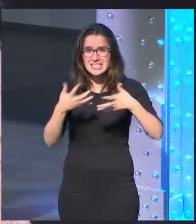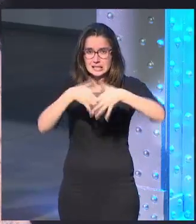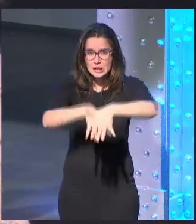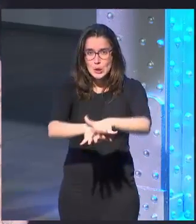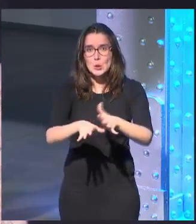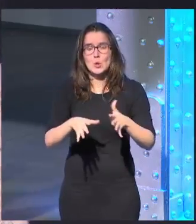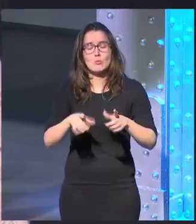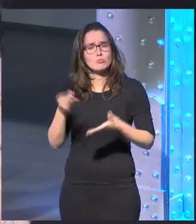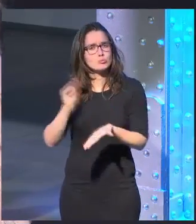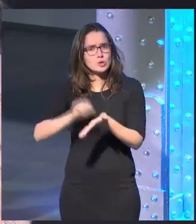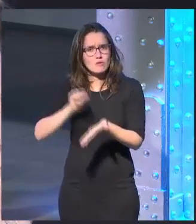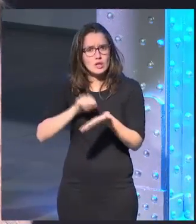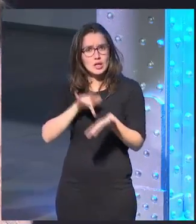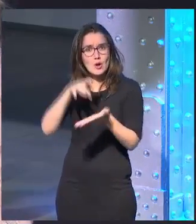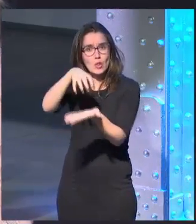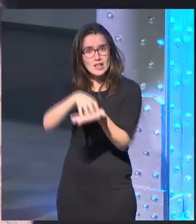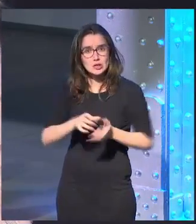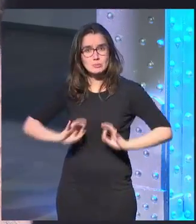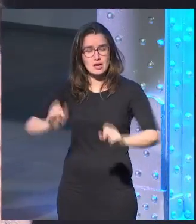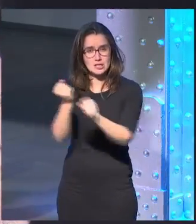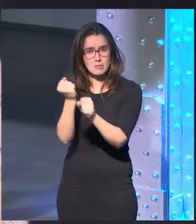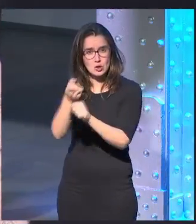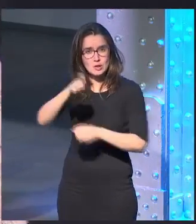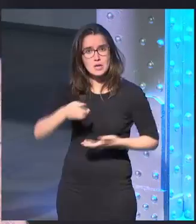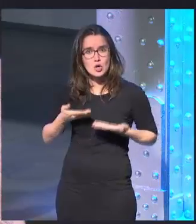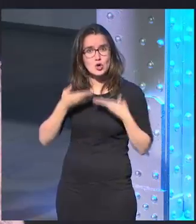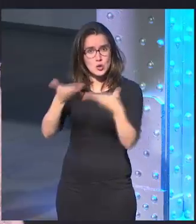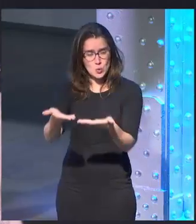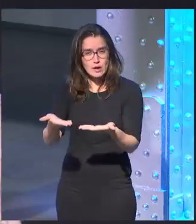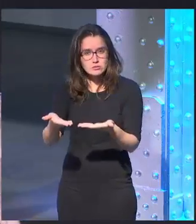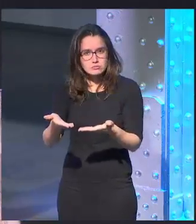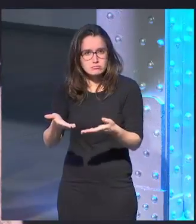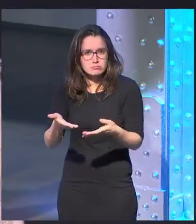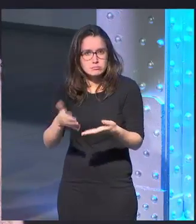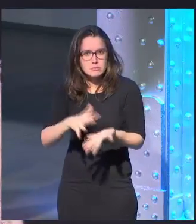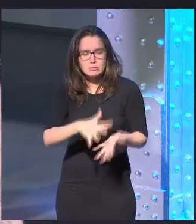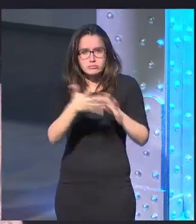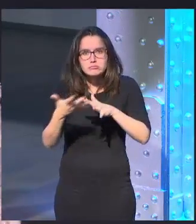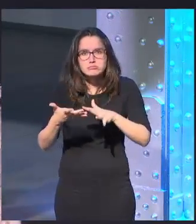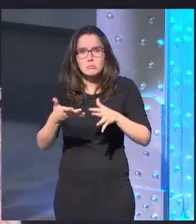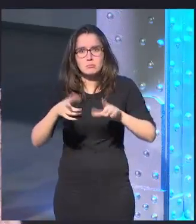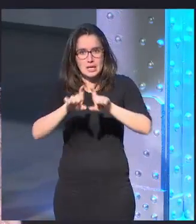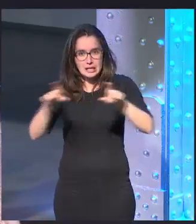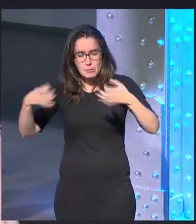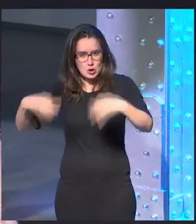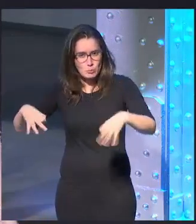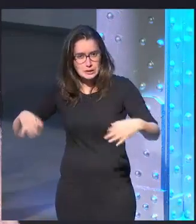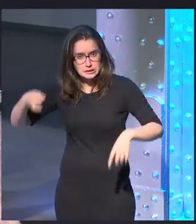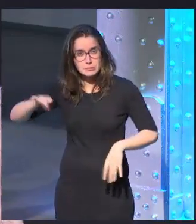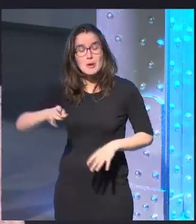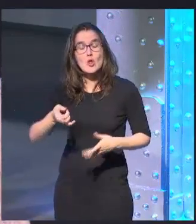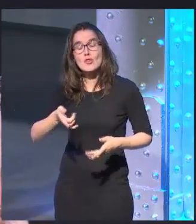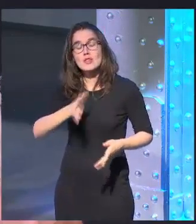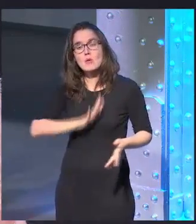inserción, en muchas ocasiones a los centros especiales de empleo, también con ayudas efectivamente para la transición al mercado ordinario. Pero de momento hay